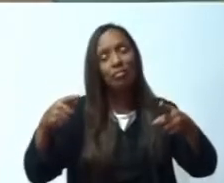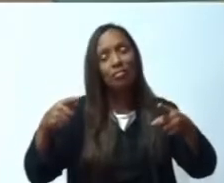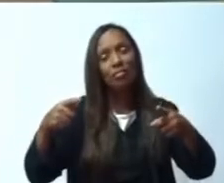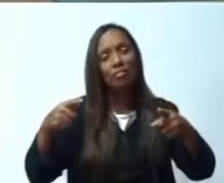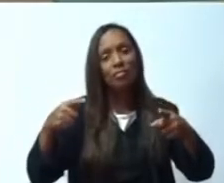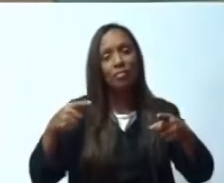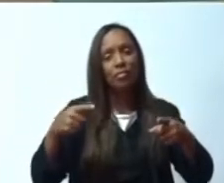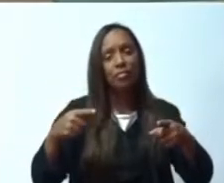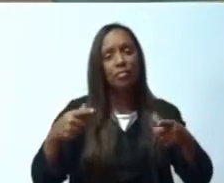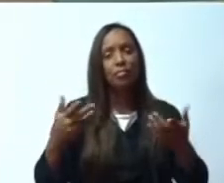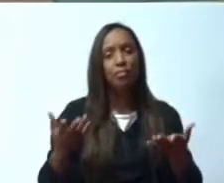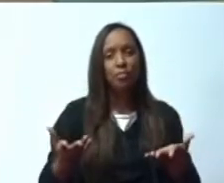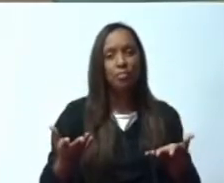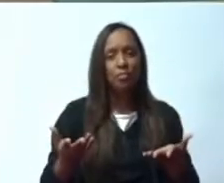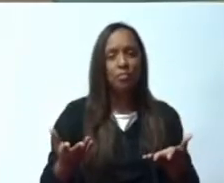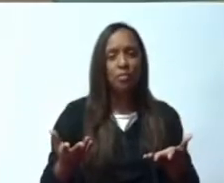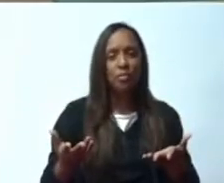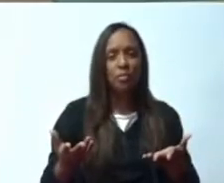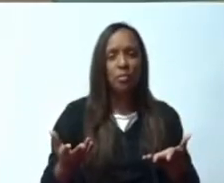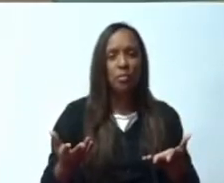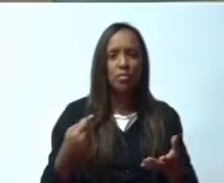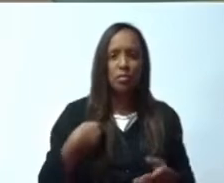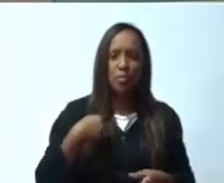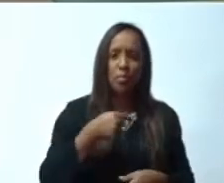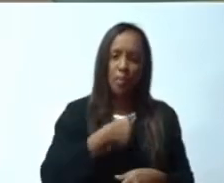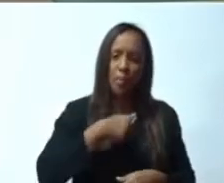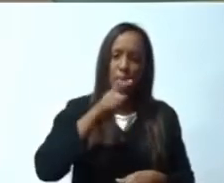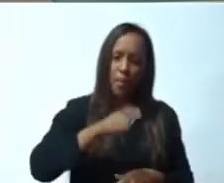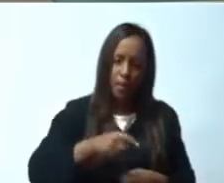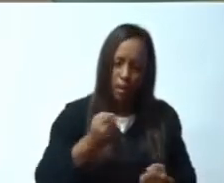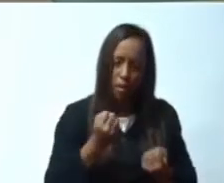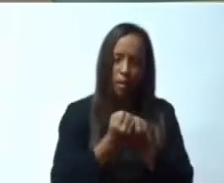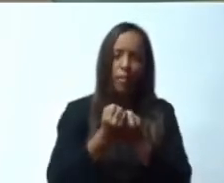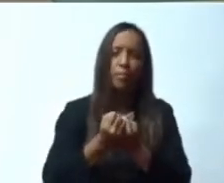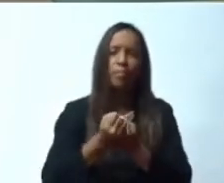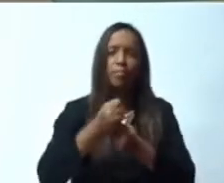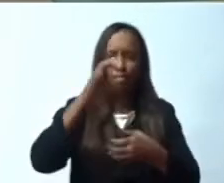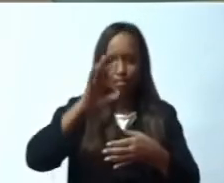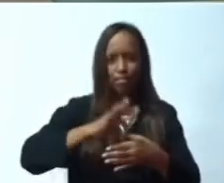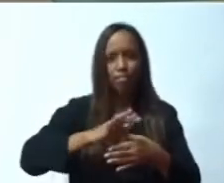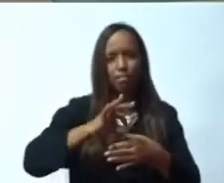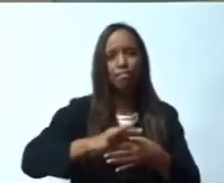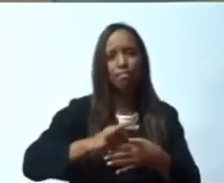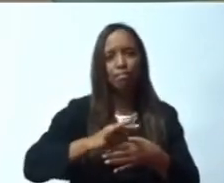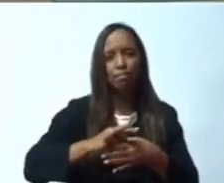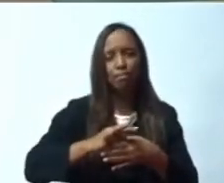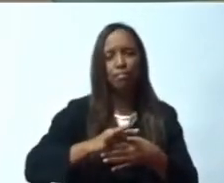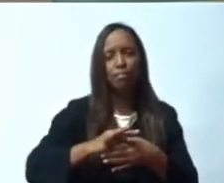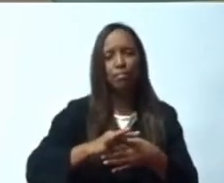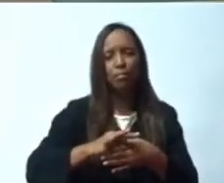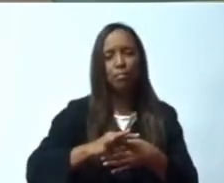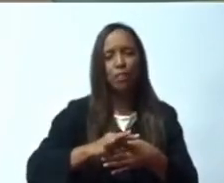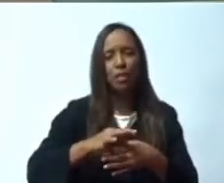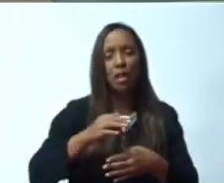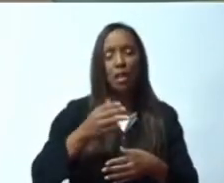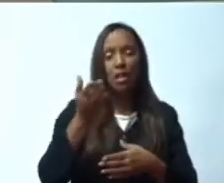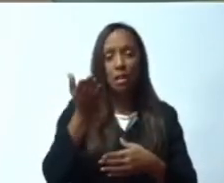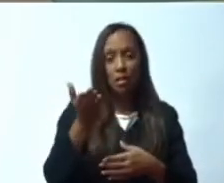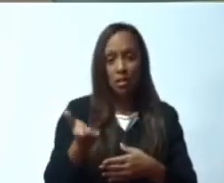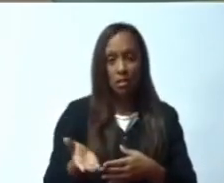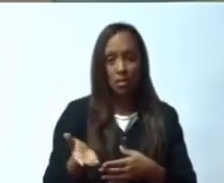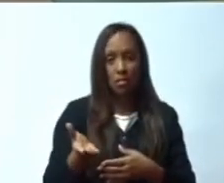colega Rafael Cuevas y que este ciudadano ejemplar pueda ser reconocido por esta Casa de la Democracia. Muchísimas gracias.